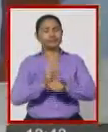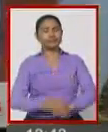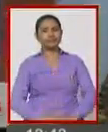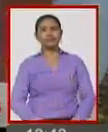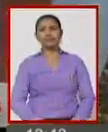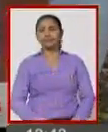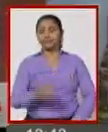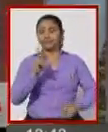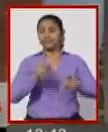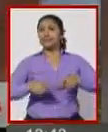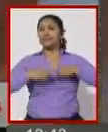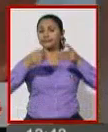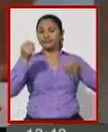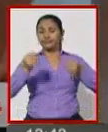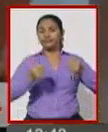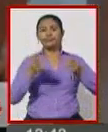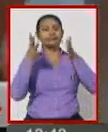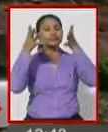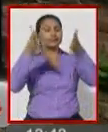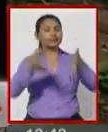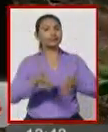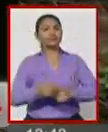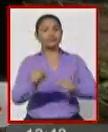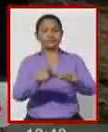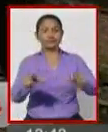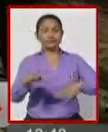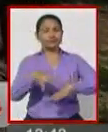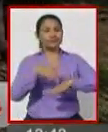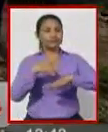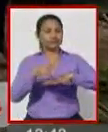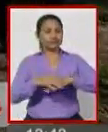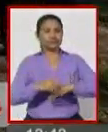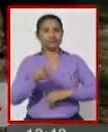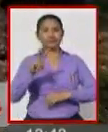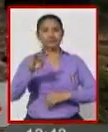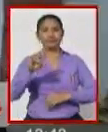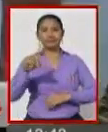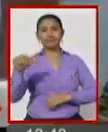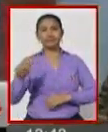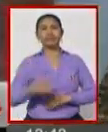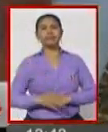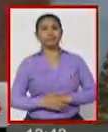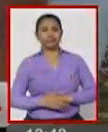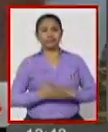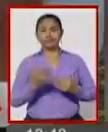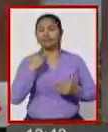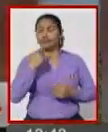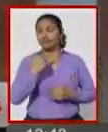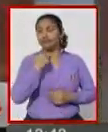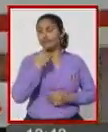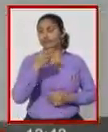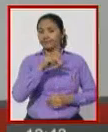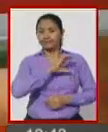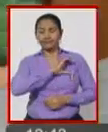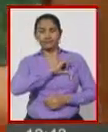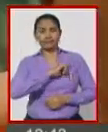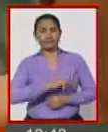recapturarla. Vecinos denuncian que un vehículo fue abandonado en un lote baldío del barrio Villa Carolina. Piden la presencia de